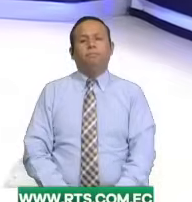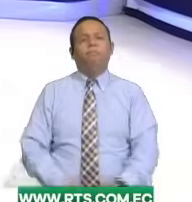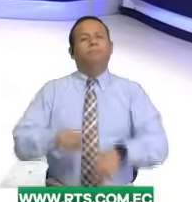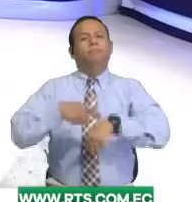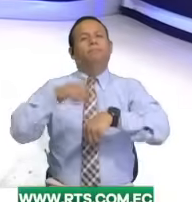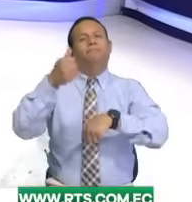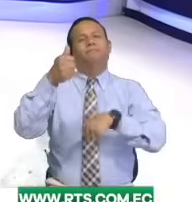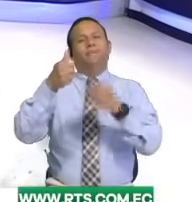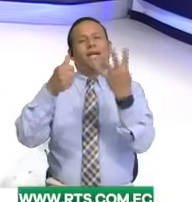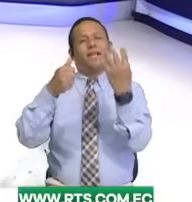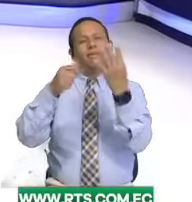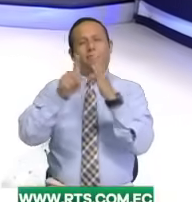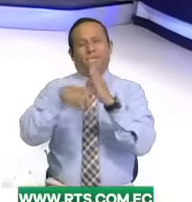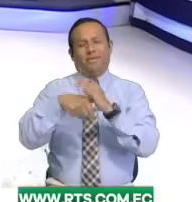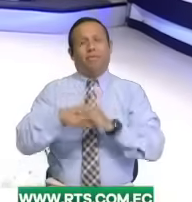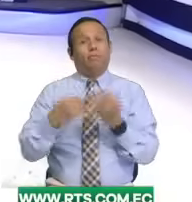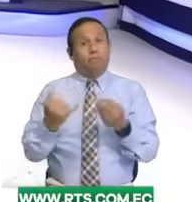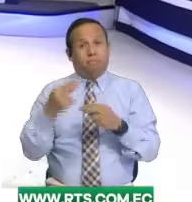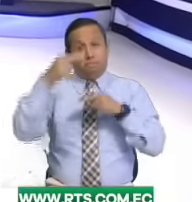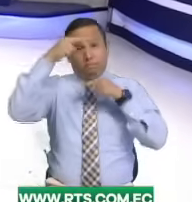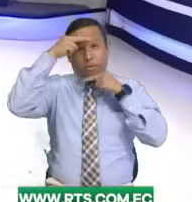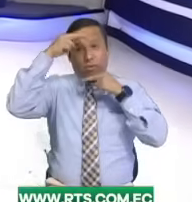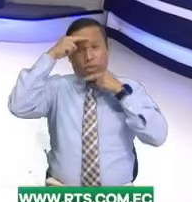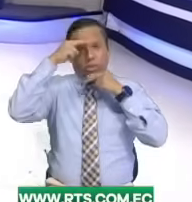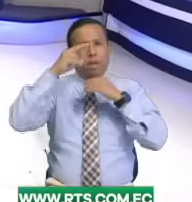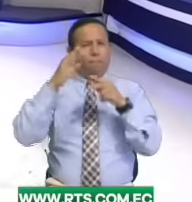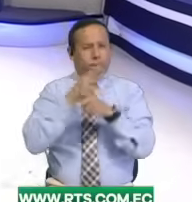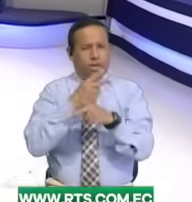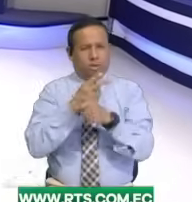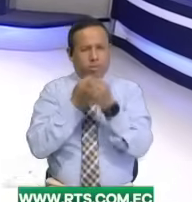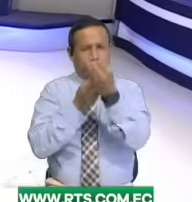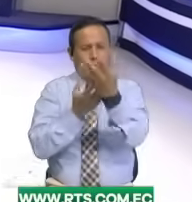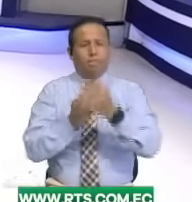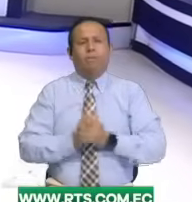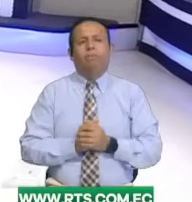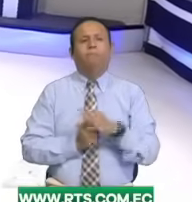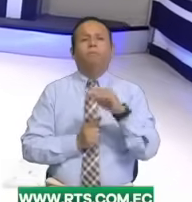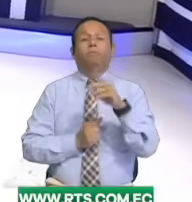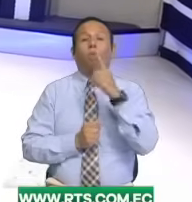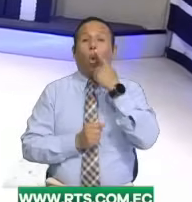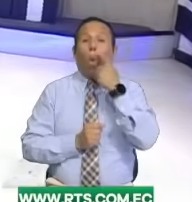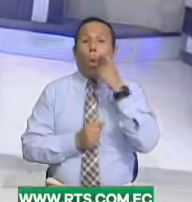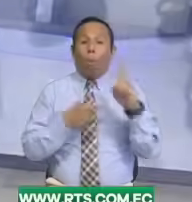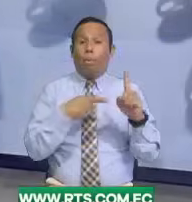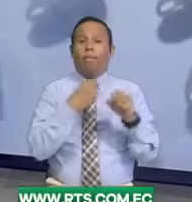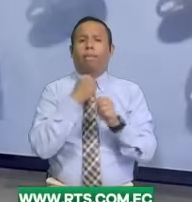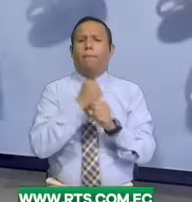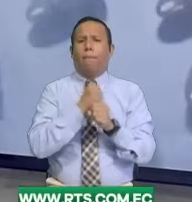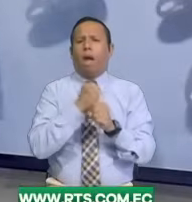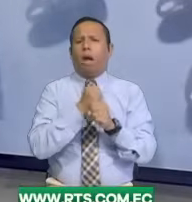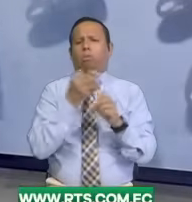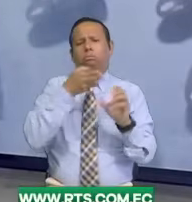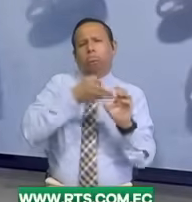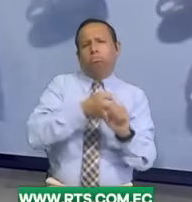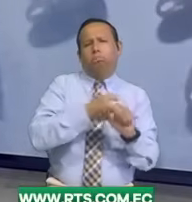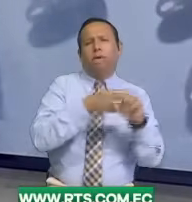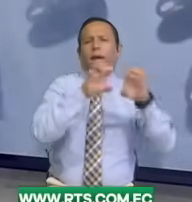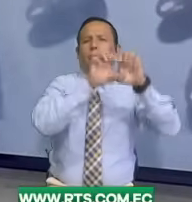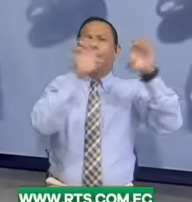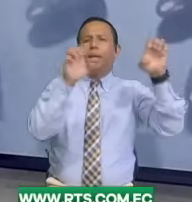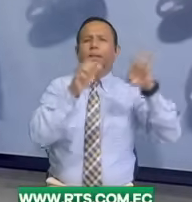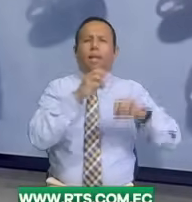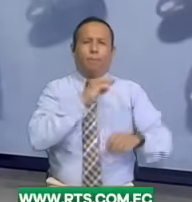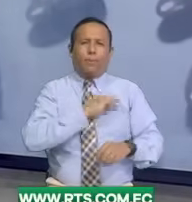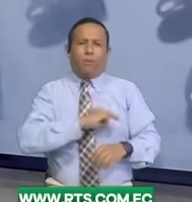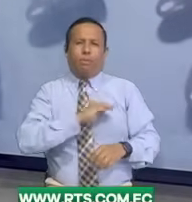22 horas con 14 minutos, revisemos noticias de Crónica Roja. Un hombre que trabajaba como auxiliar de obras en la empresa municipal